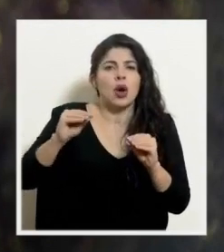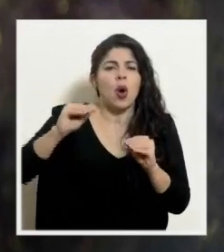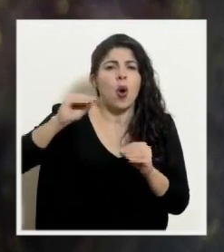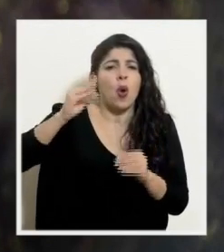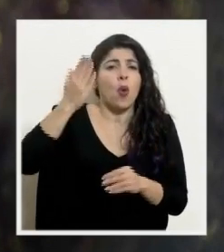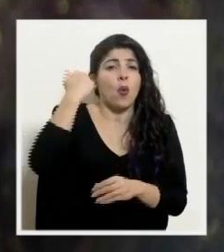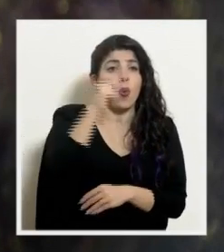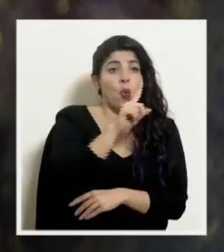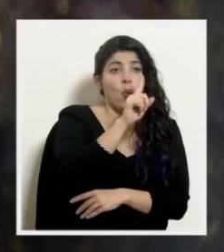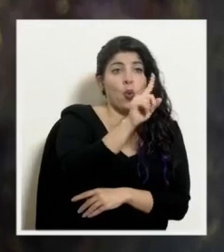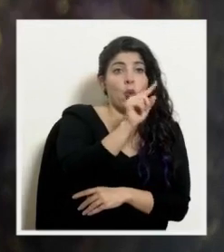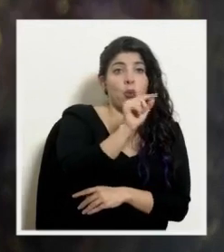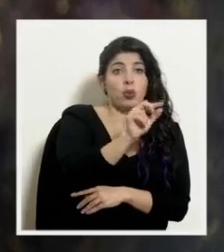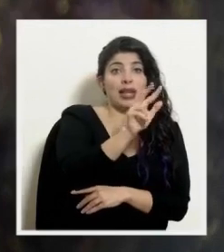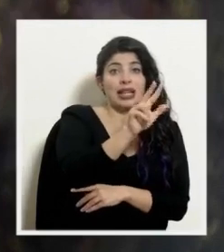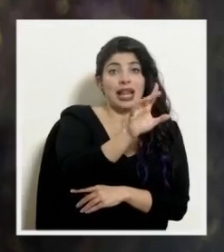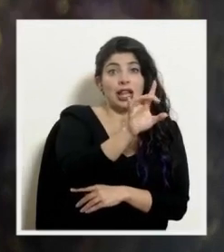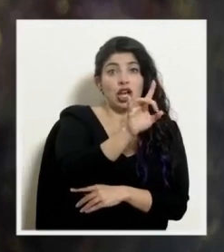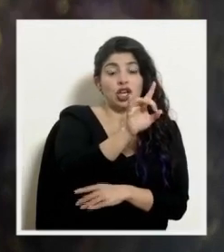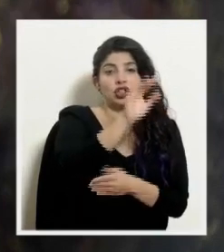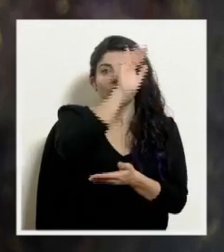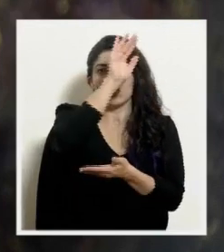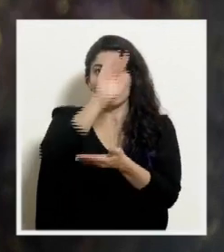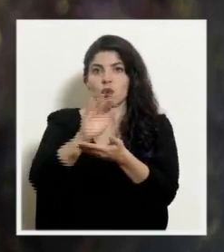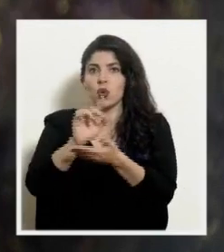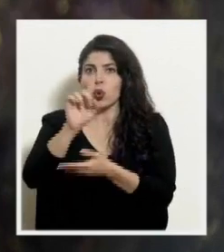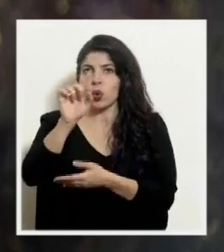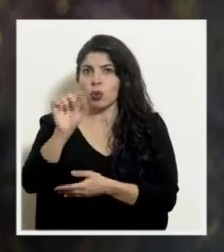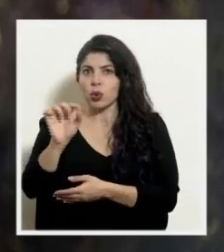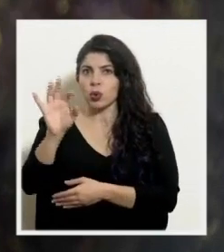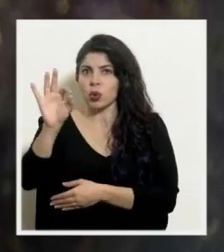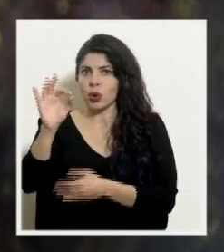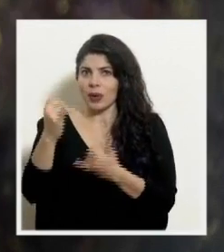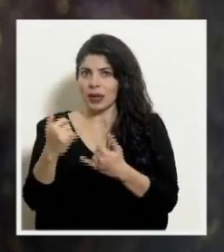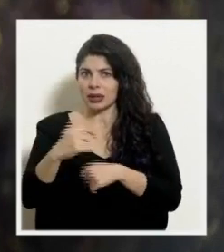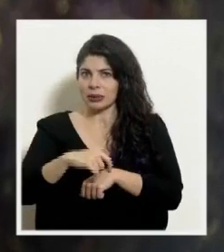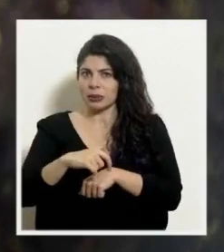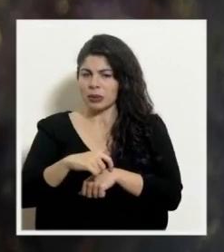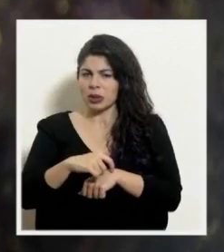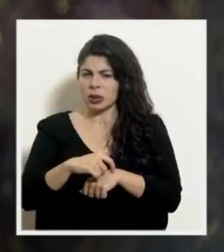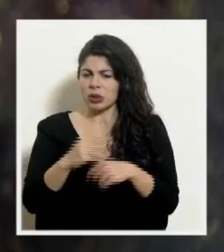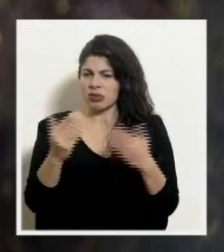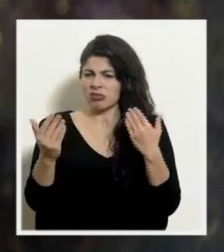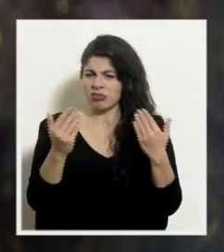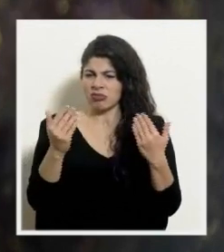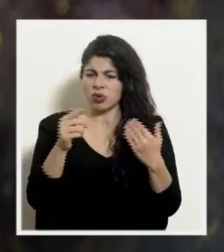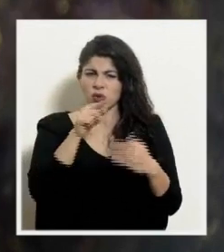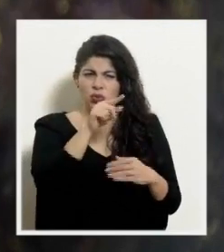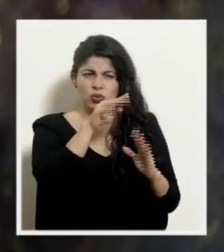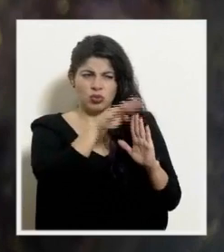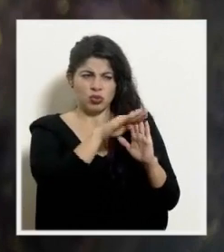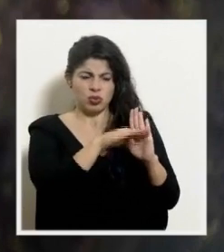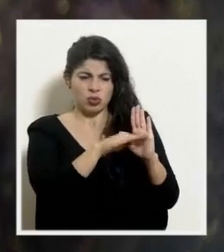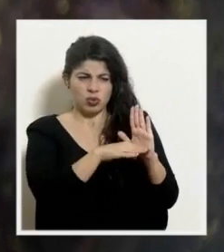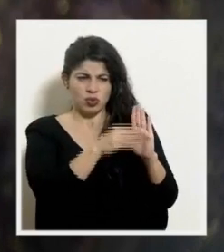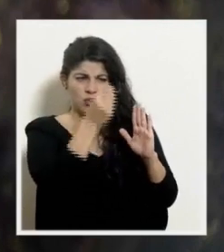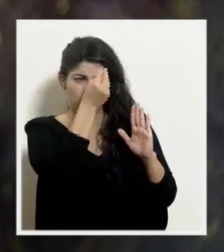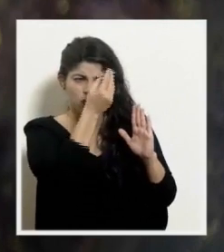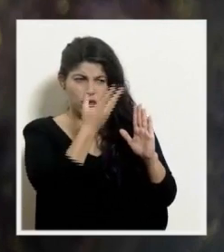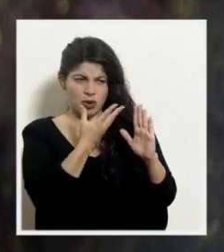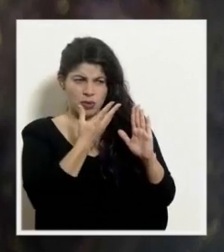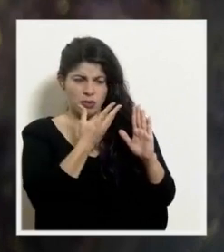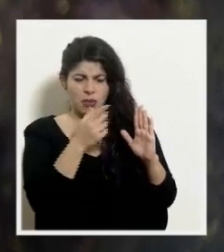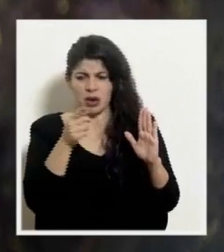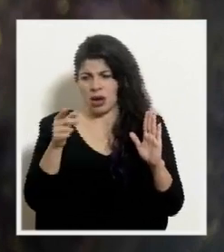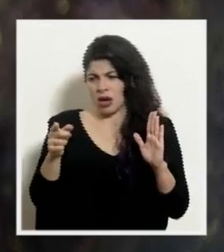de 1.38 a 1.9 en estos momentos? ¿Cómo conciliar estas medidas que ustedes están anunciando con